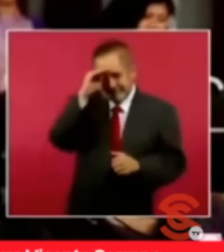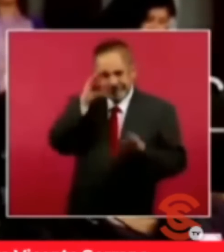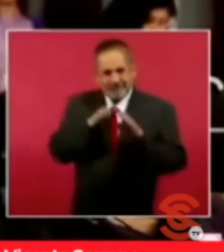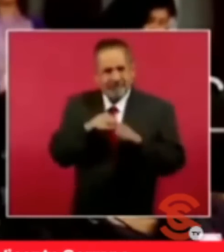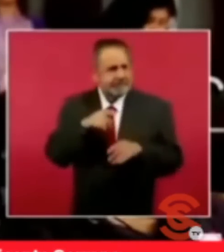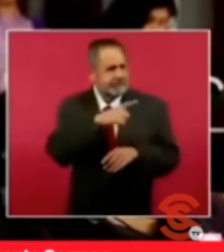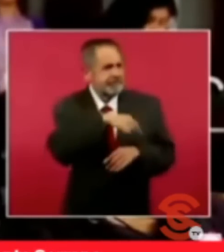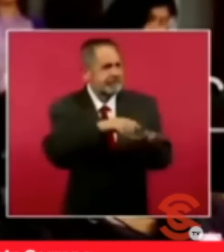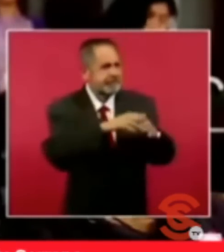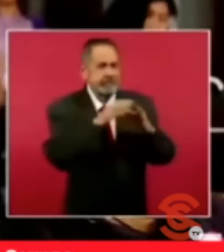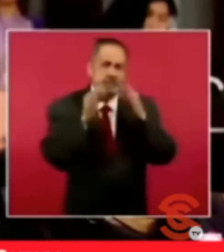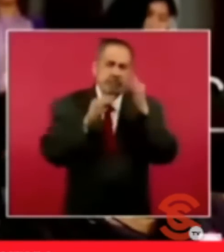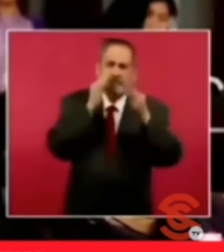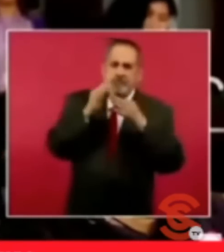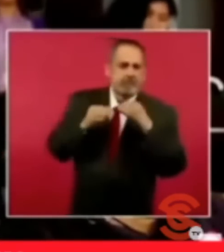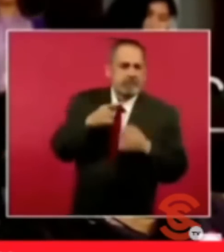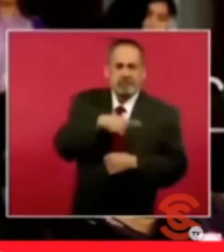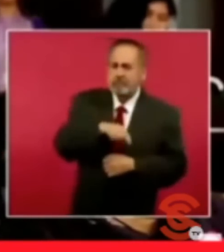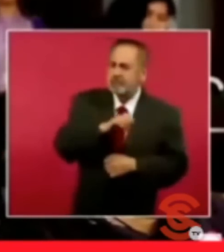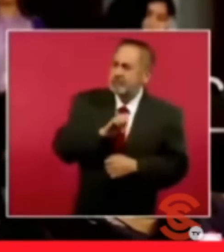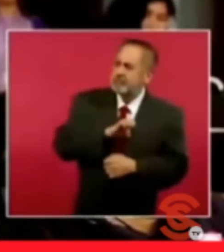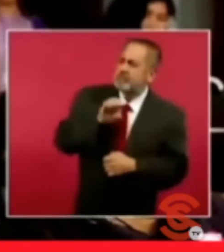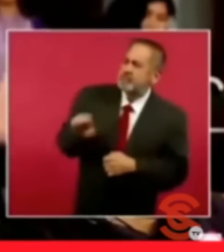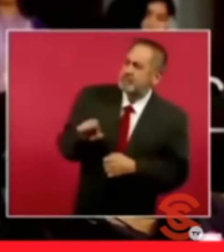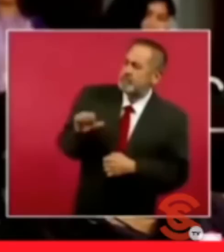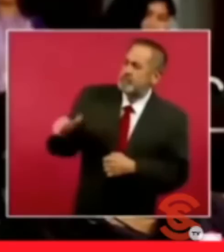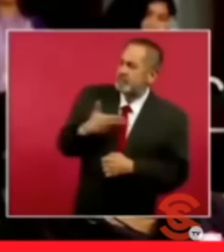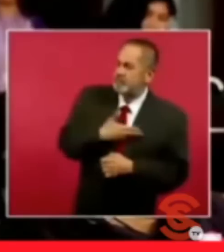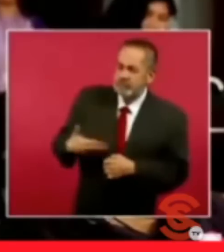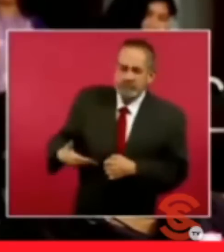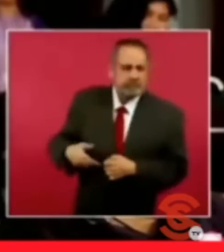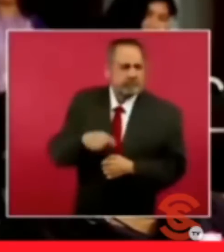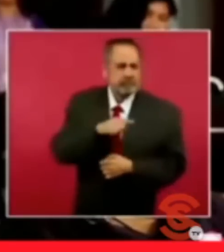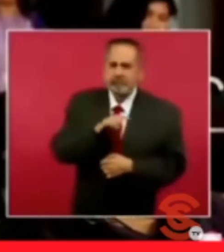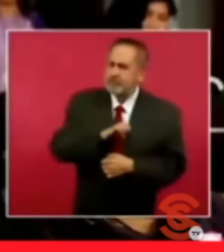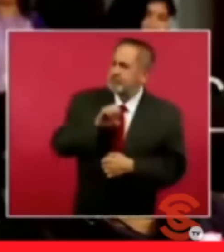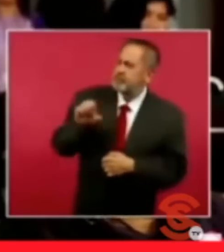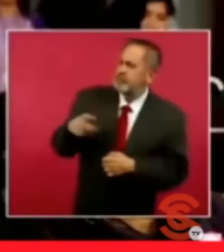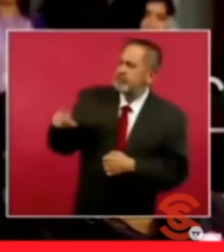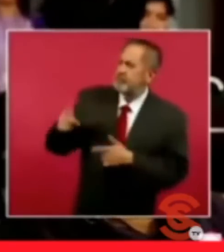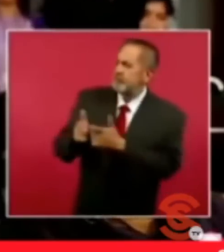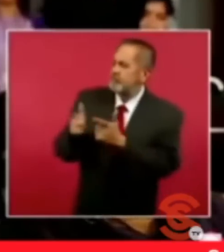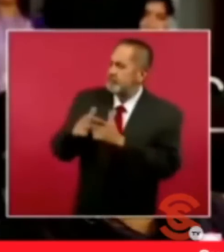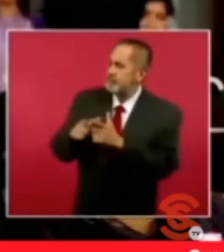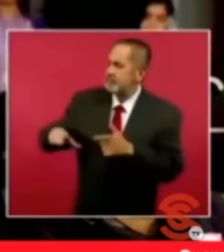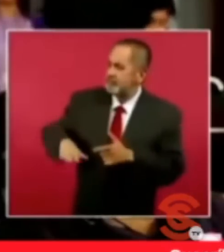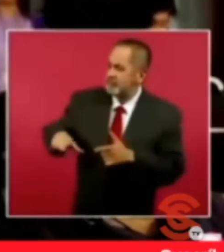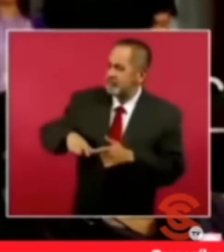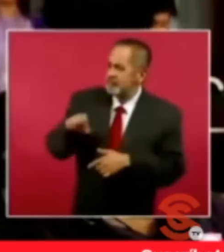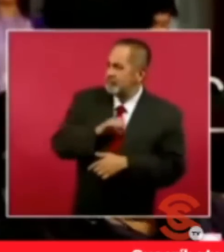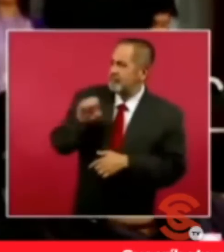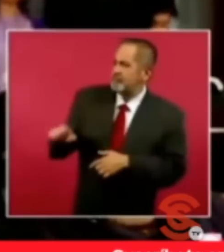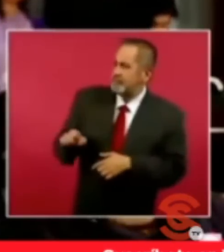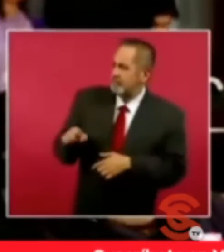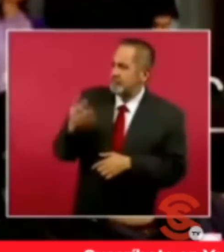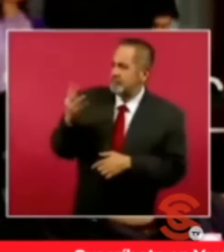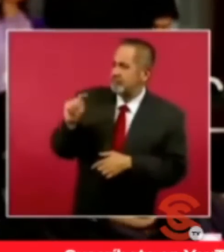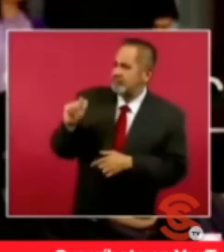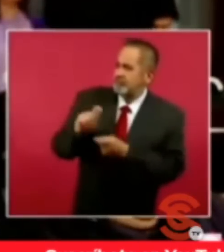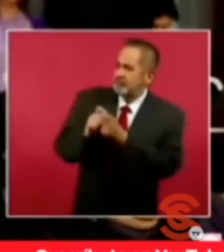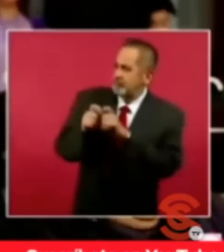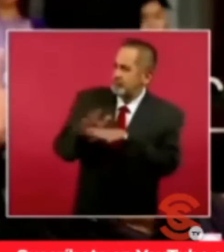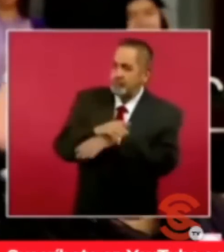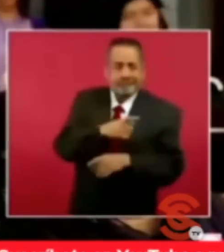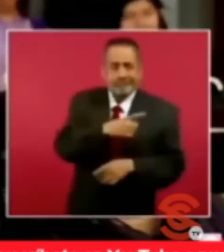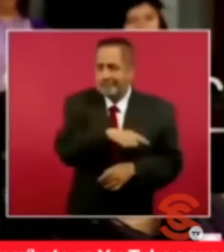esta campaña de odio contra el presidente, contra su gobierno y contra lo que representa esta cuarta